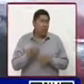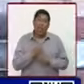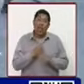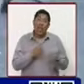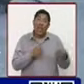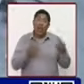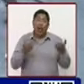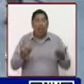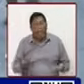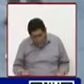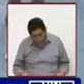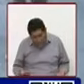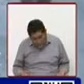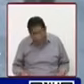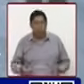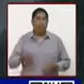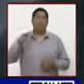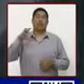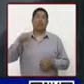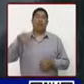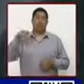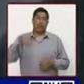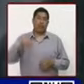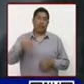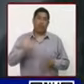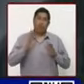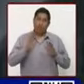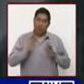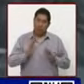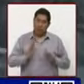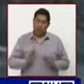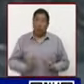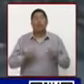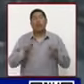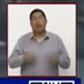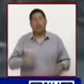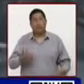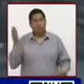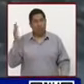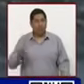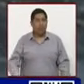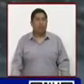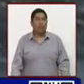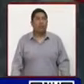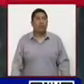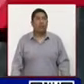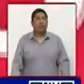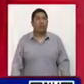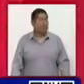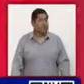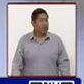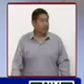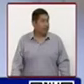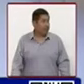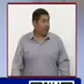un límite de tal forma que ellos puedan controlar sus motorizados al momento de descender por esta vía.